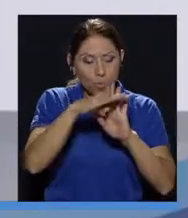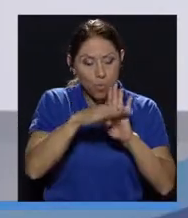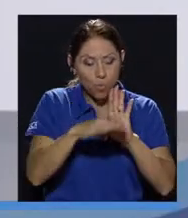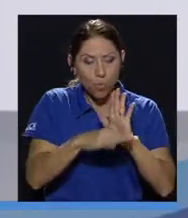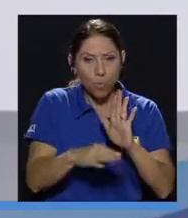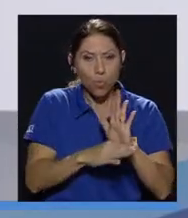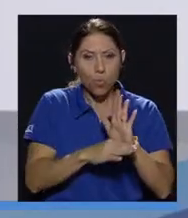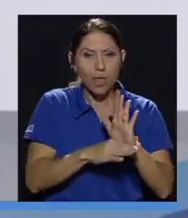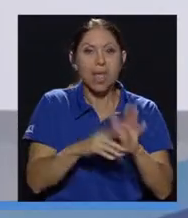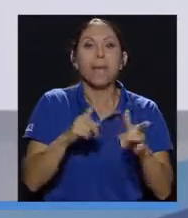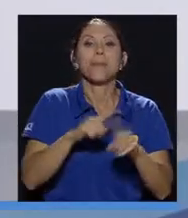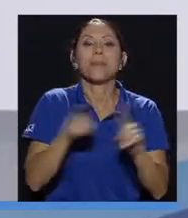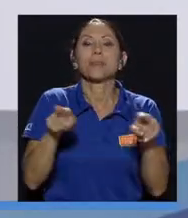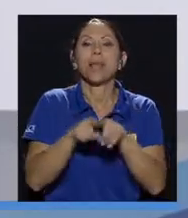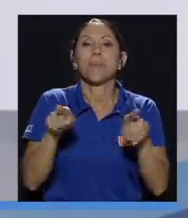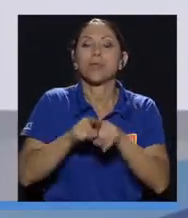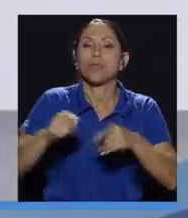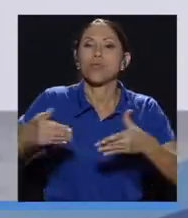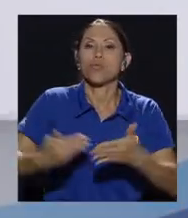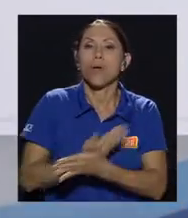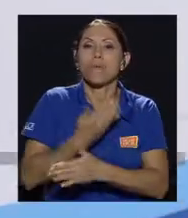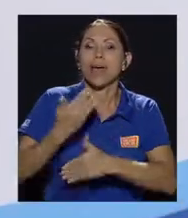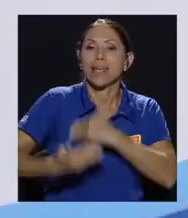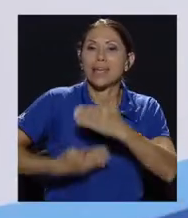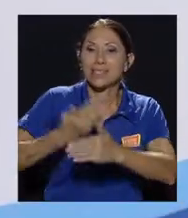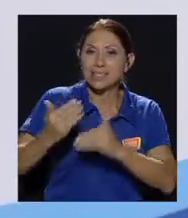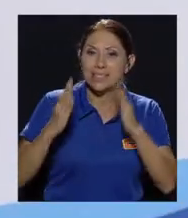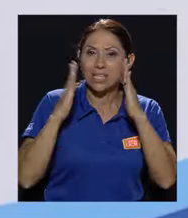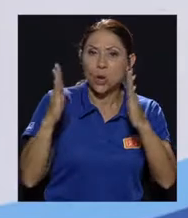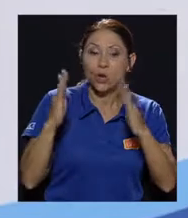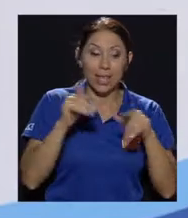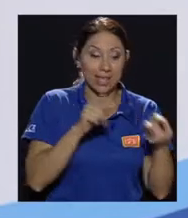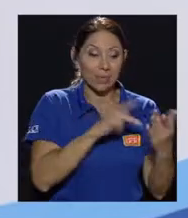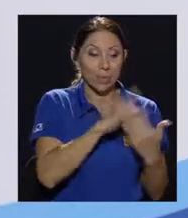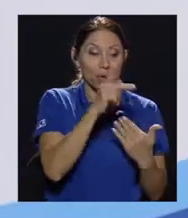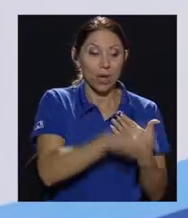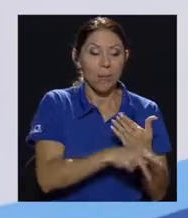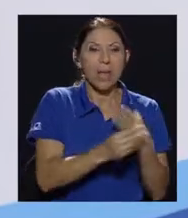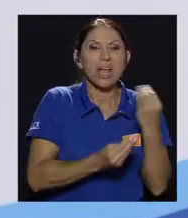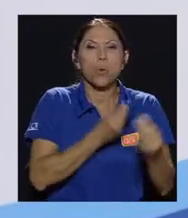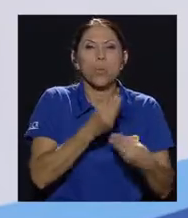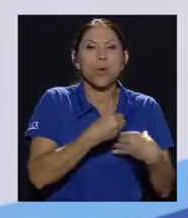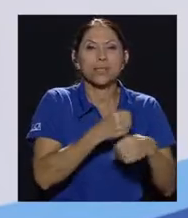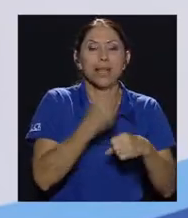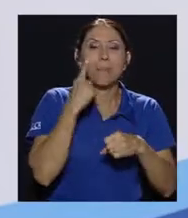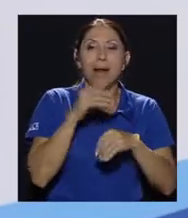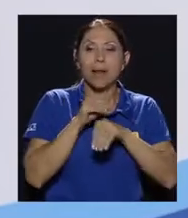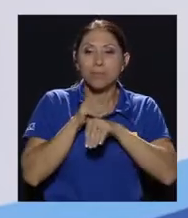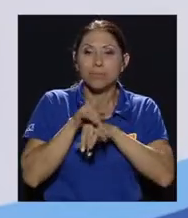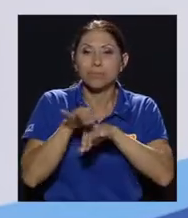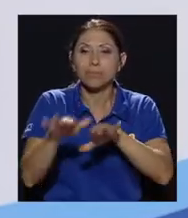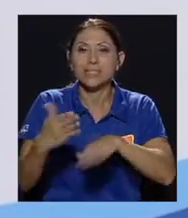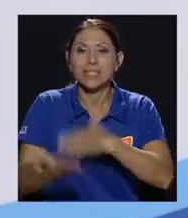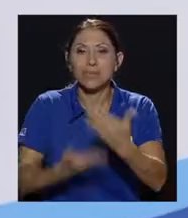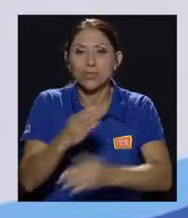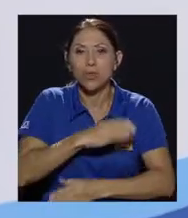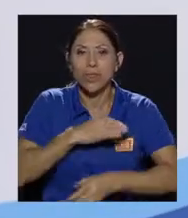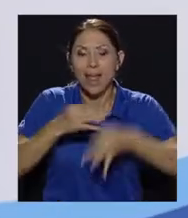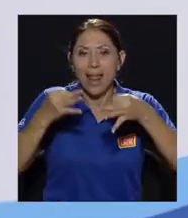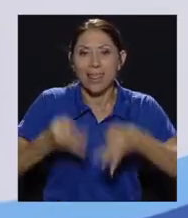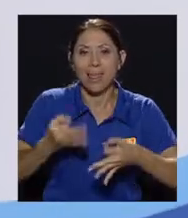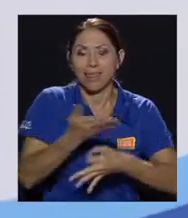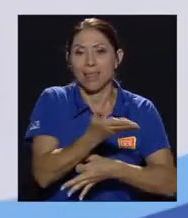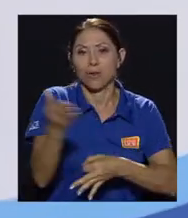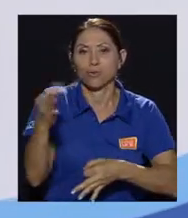significa qué es lo que debe hacer el programa para llevar un servicio de calidad a los beneficiarios. Eso implica